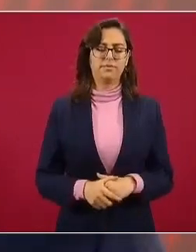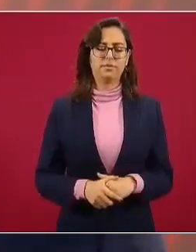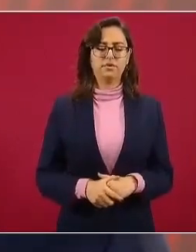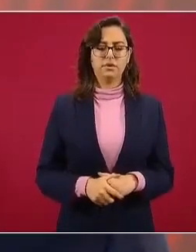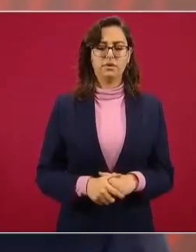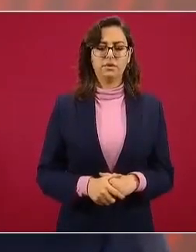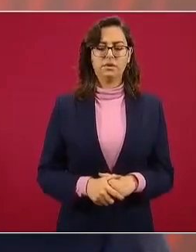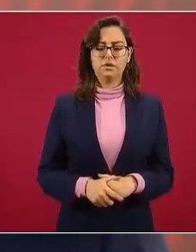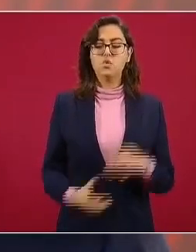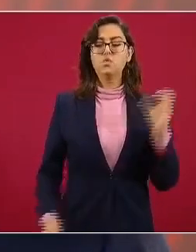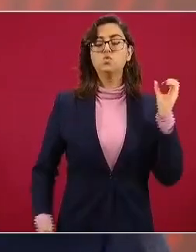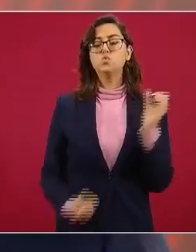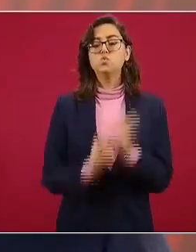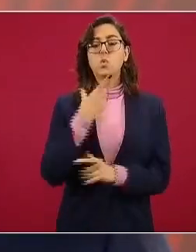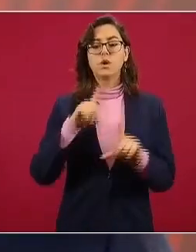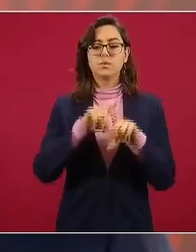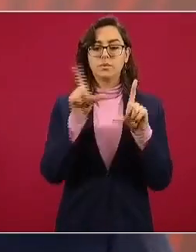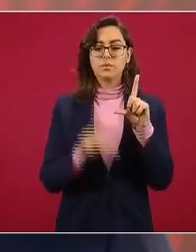país